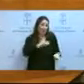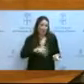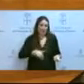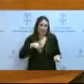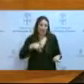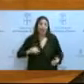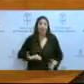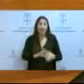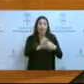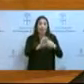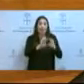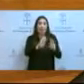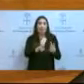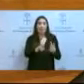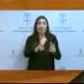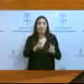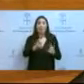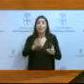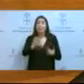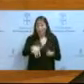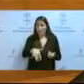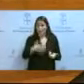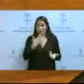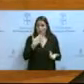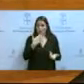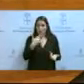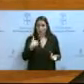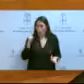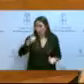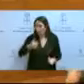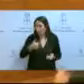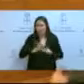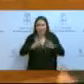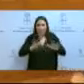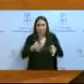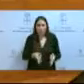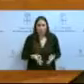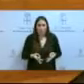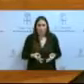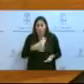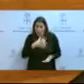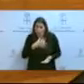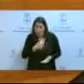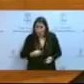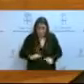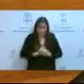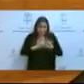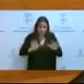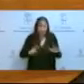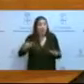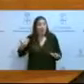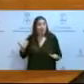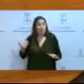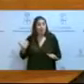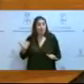al asunto de Cataluña, yo es que me he sido siempre claro, lo soy ahora. Ahora, antes incluso